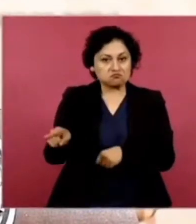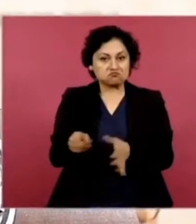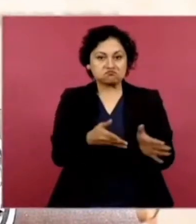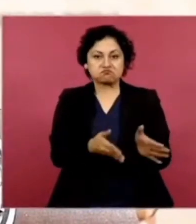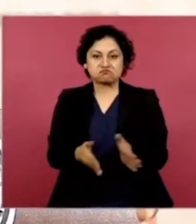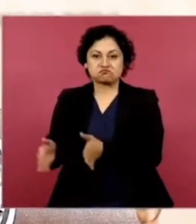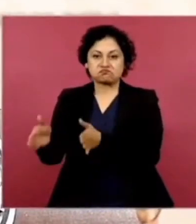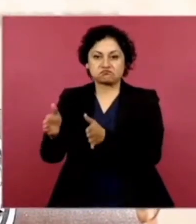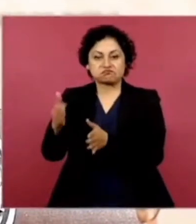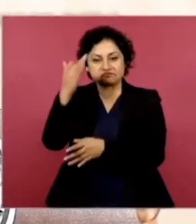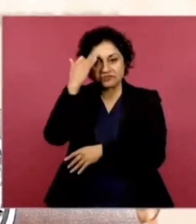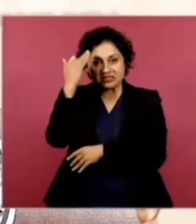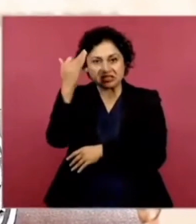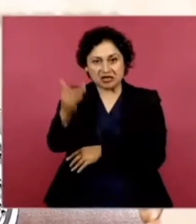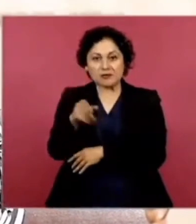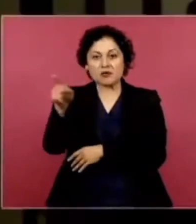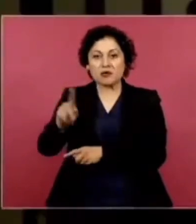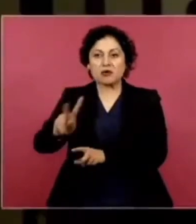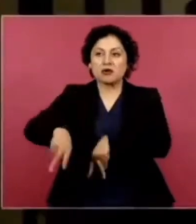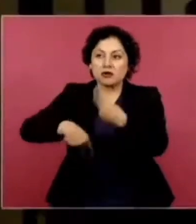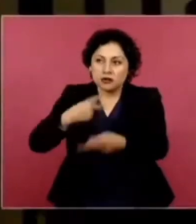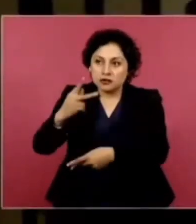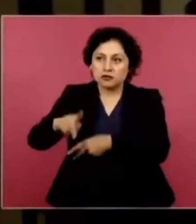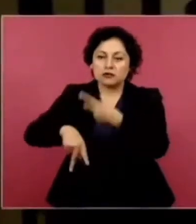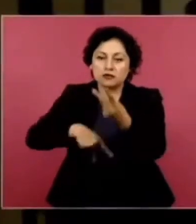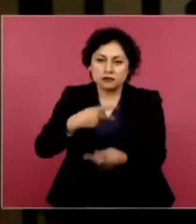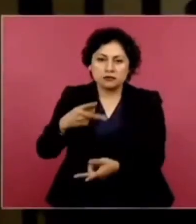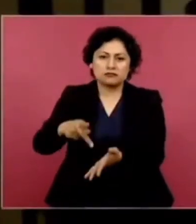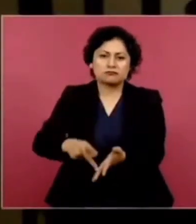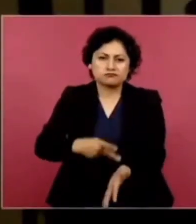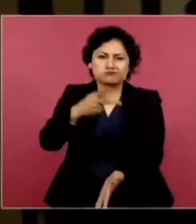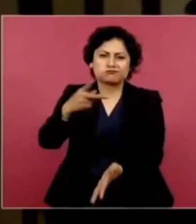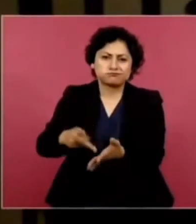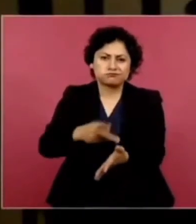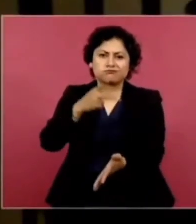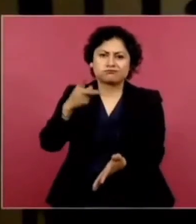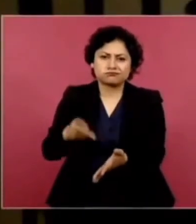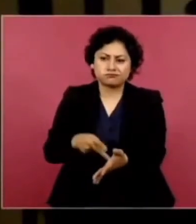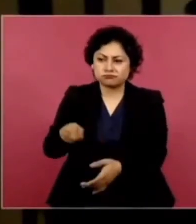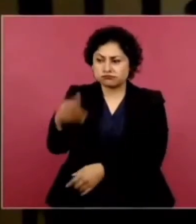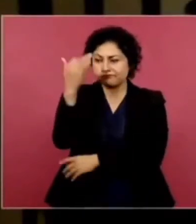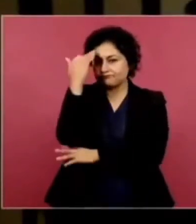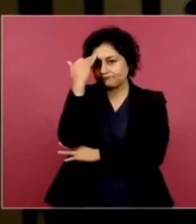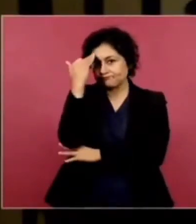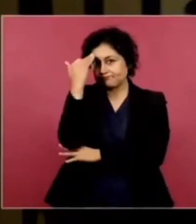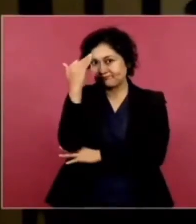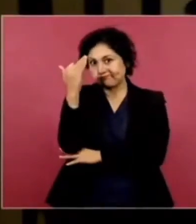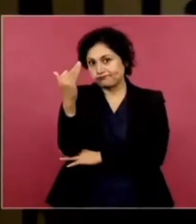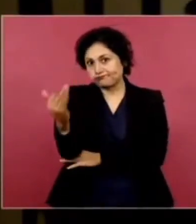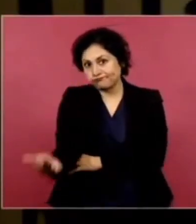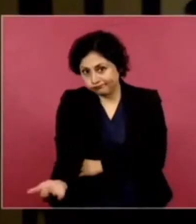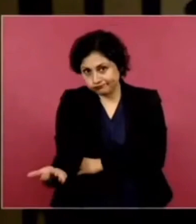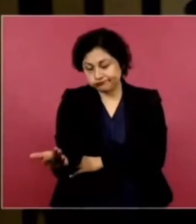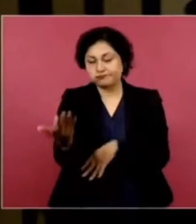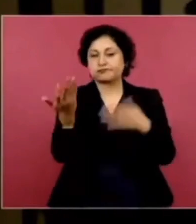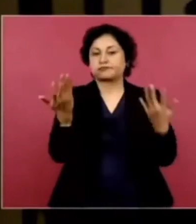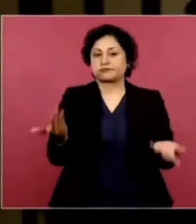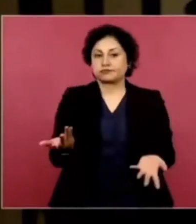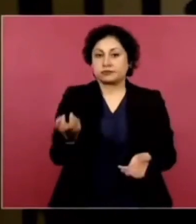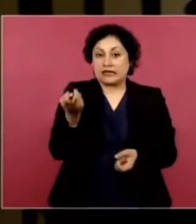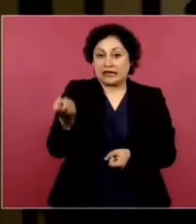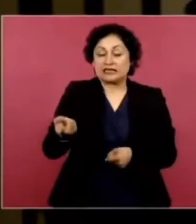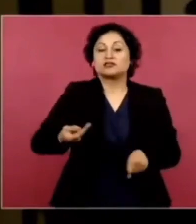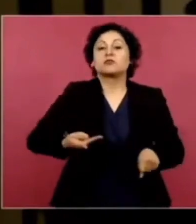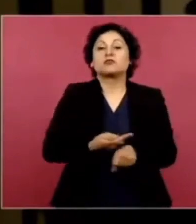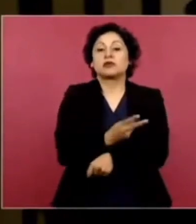Van cientos de visitas al ISSSTE. Esto es el ISSSTE hoy en día, y sí, por eso me da muchísimo gusto que se esté